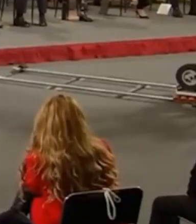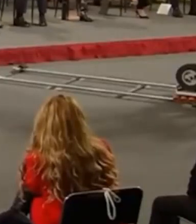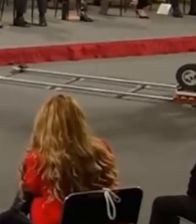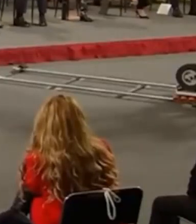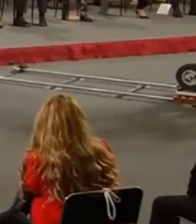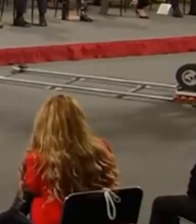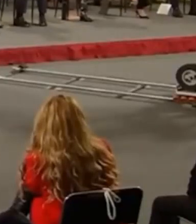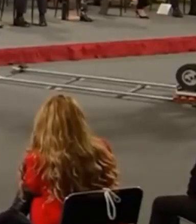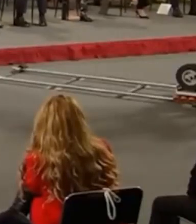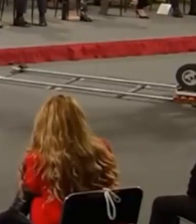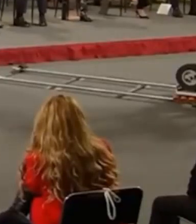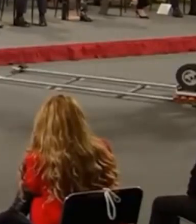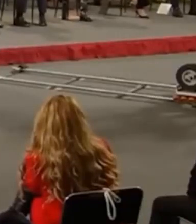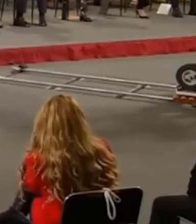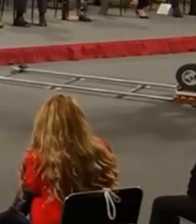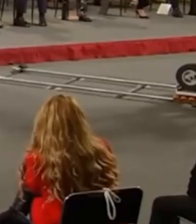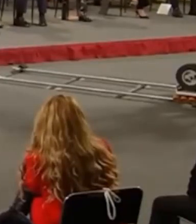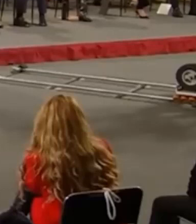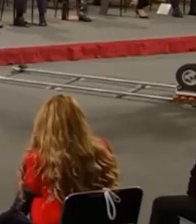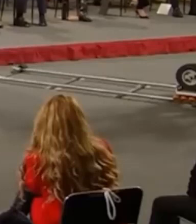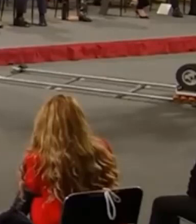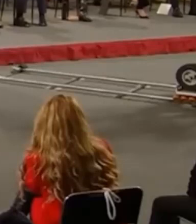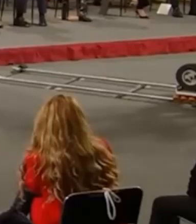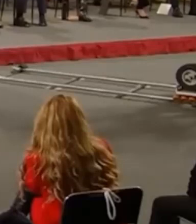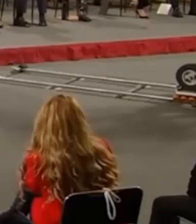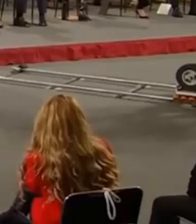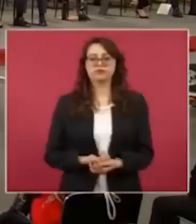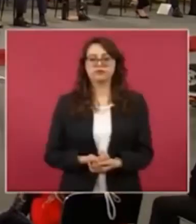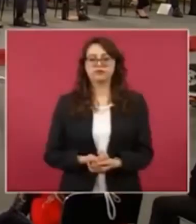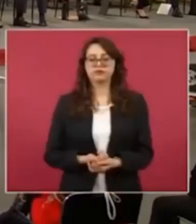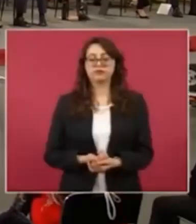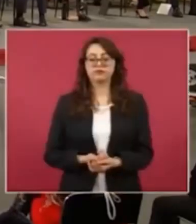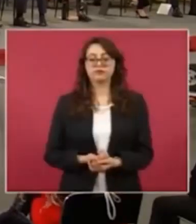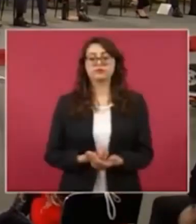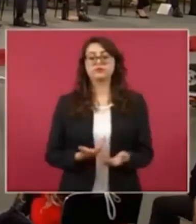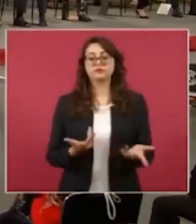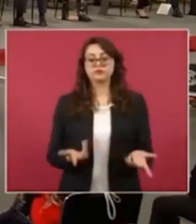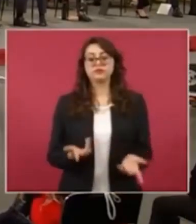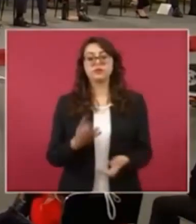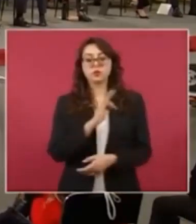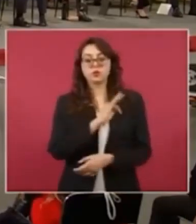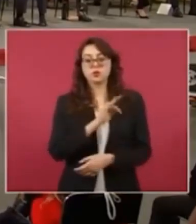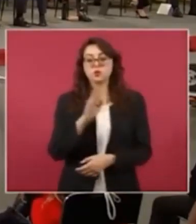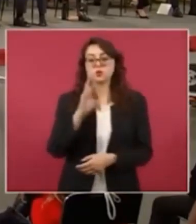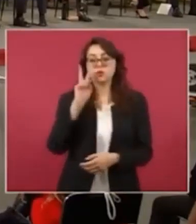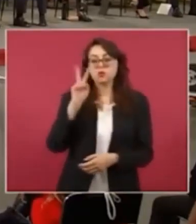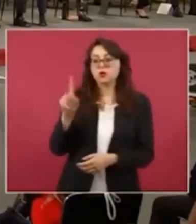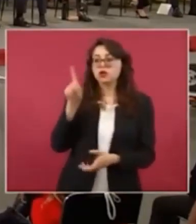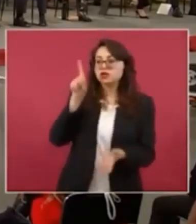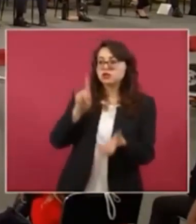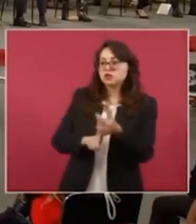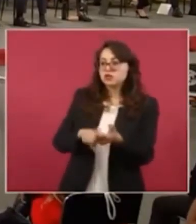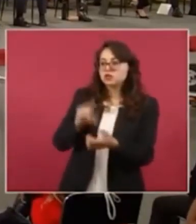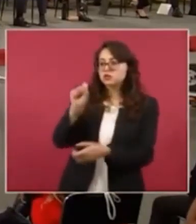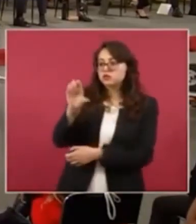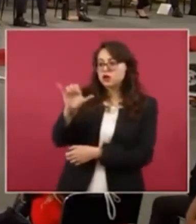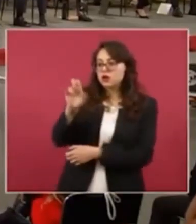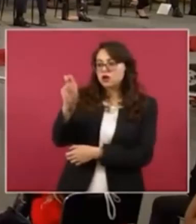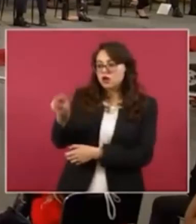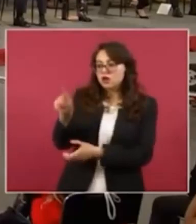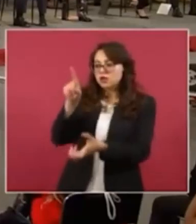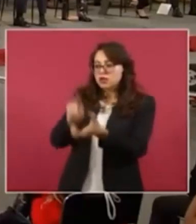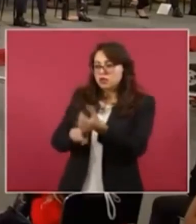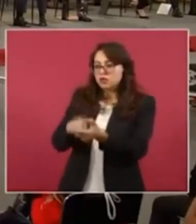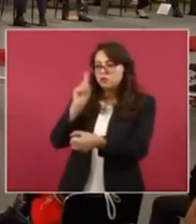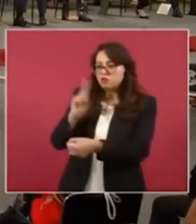hicieron ya por servidor público que firmó contrato con la trama corrupta de